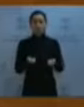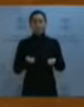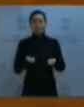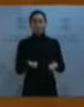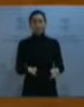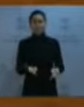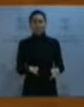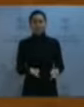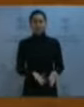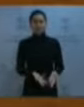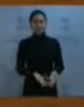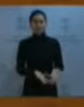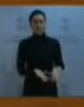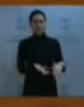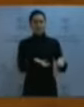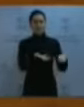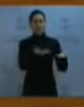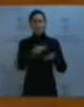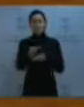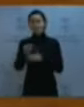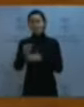y disminuye además la inversión.